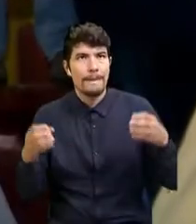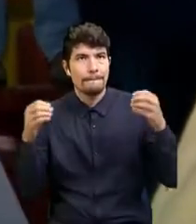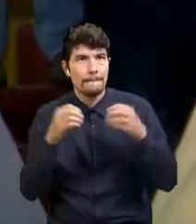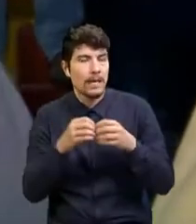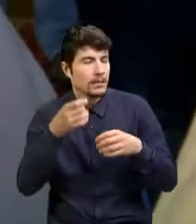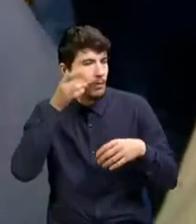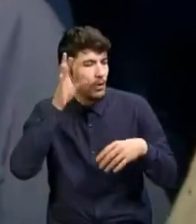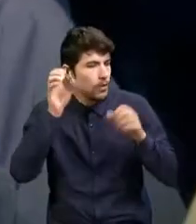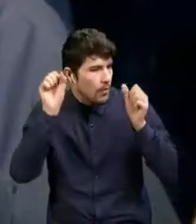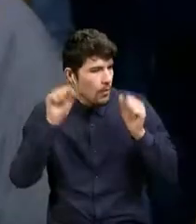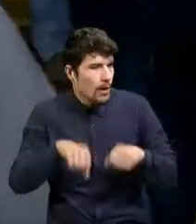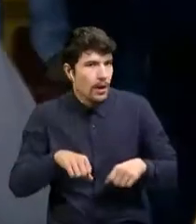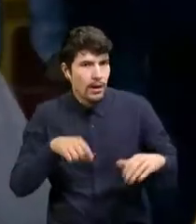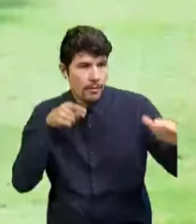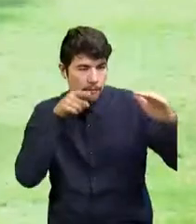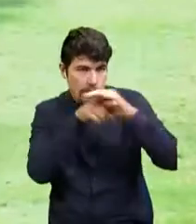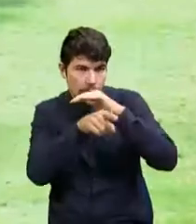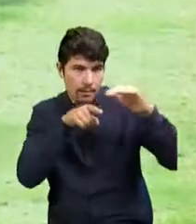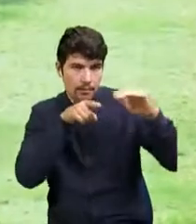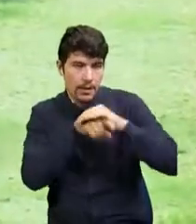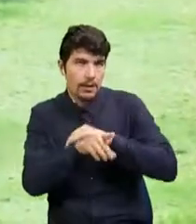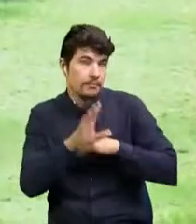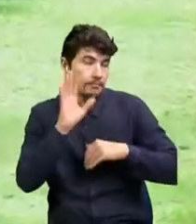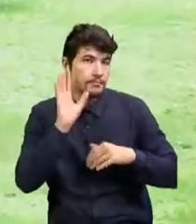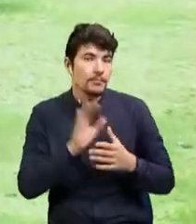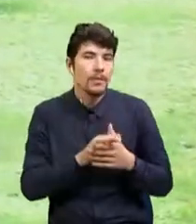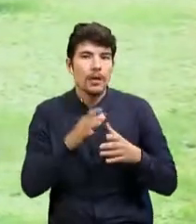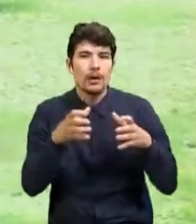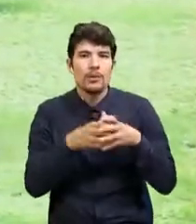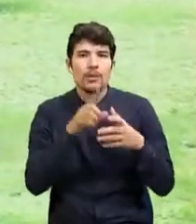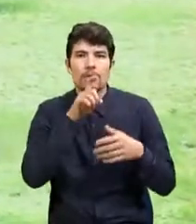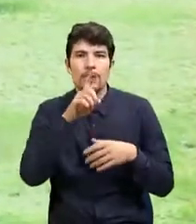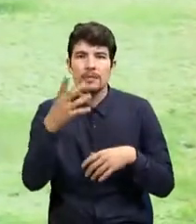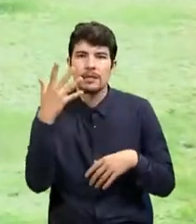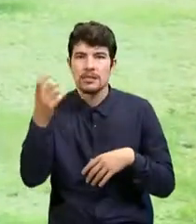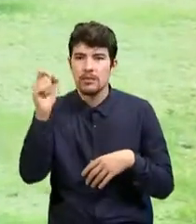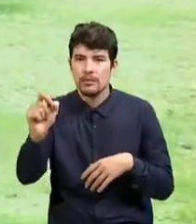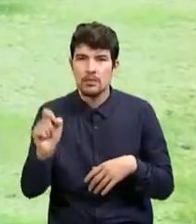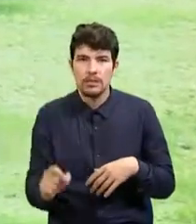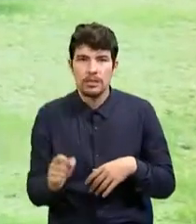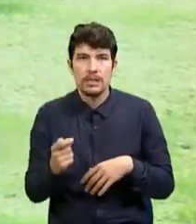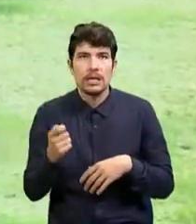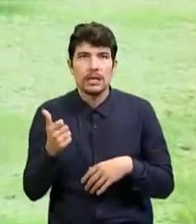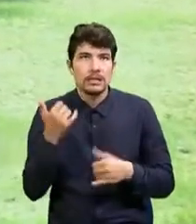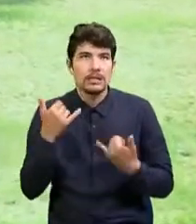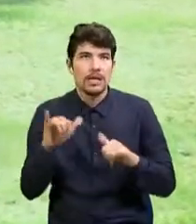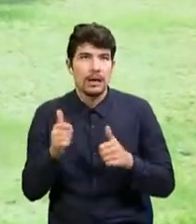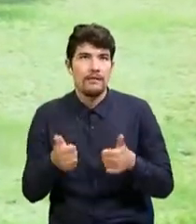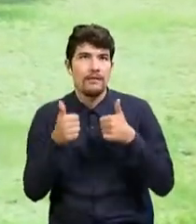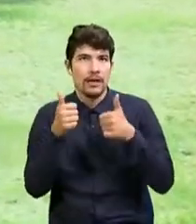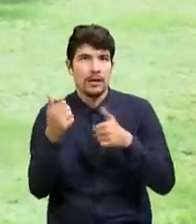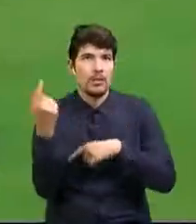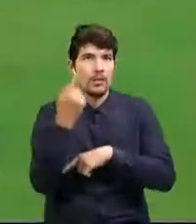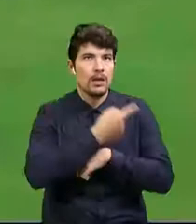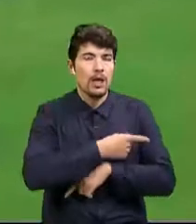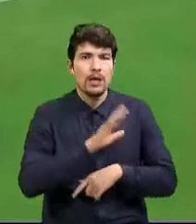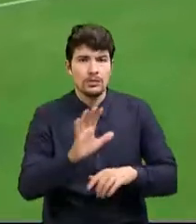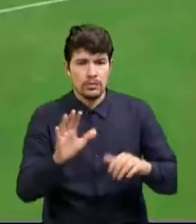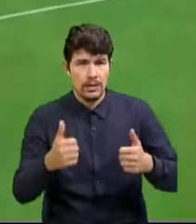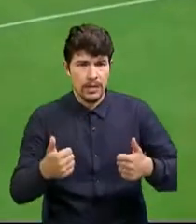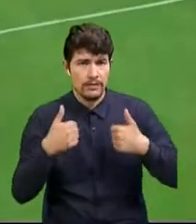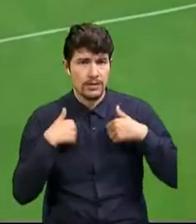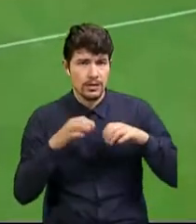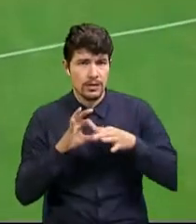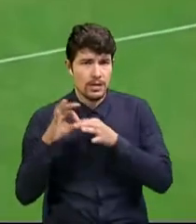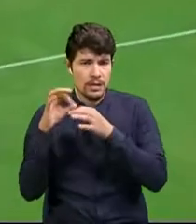posibilidades sobre arco contrario bucaramanga se ubicó a cinco puntos de la zona de descenso en un gran fin de semana jornada que no benefició tanto la